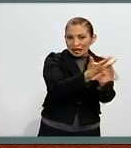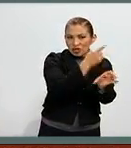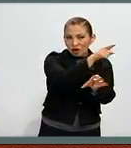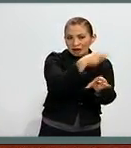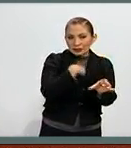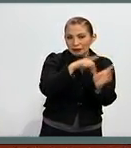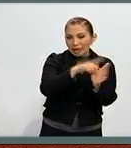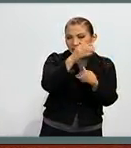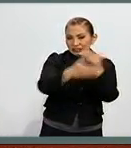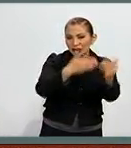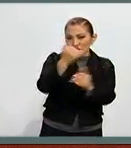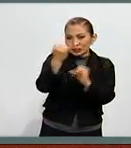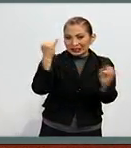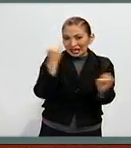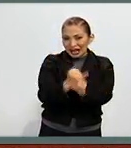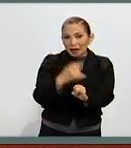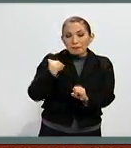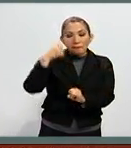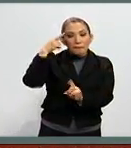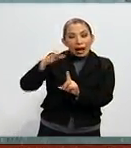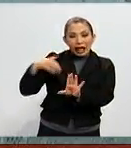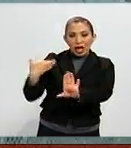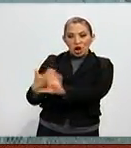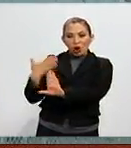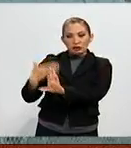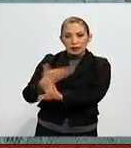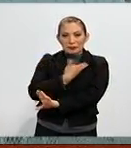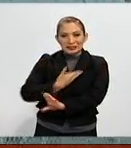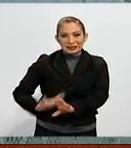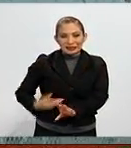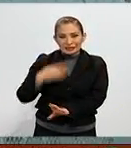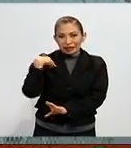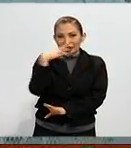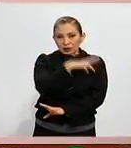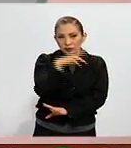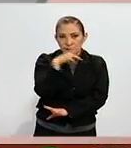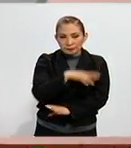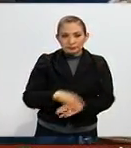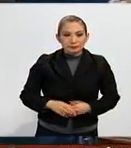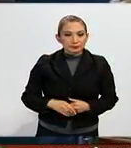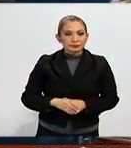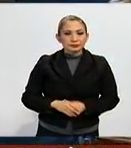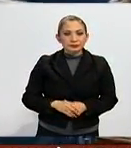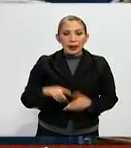Unidos para el Desarrollo Internacional con el fin de atacar al presidente Vladimir Putin.